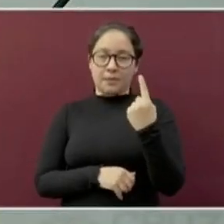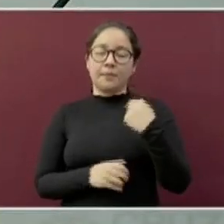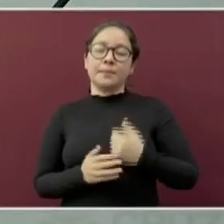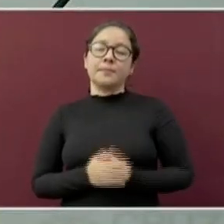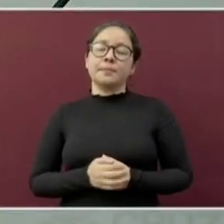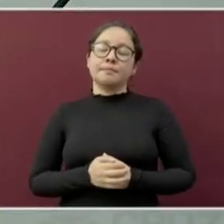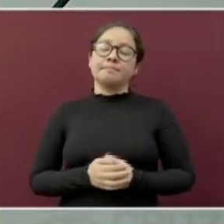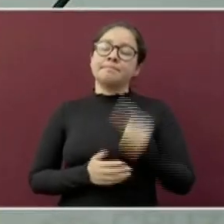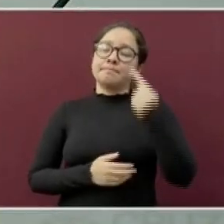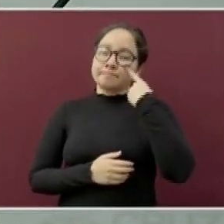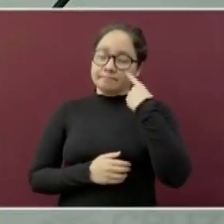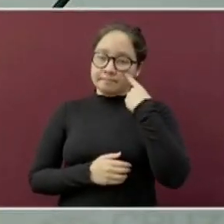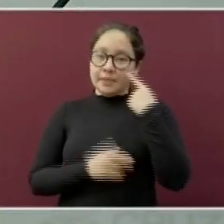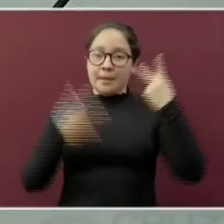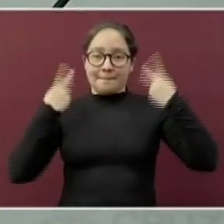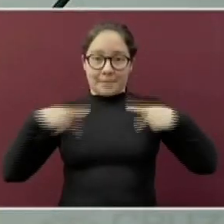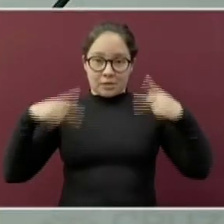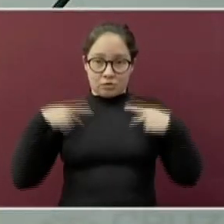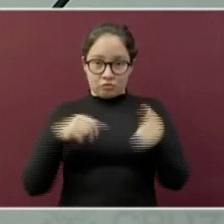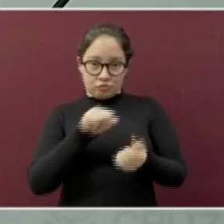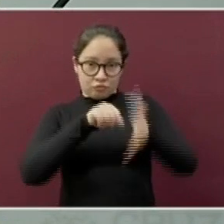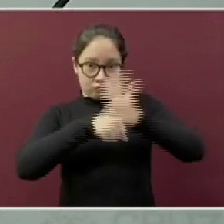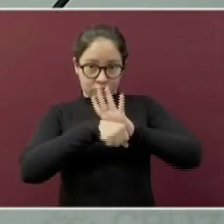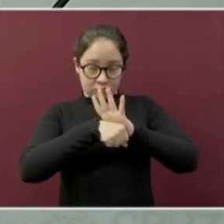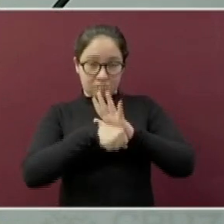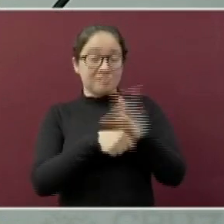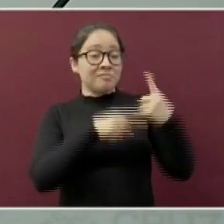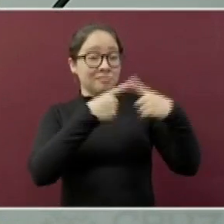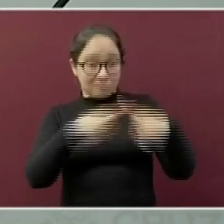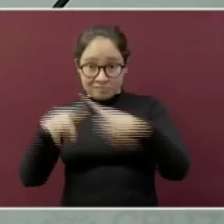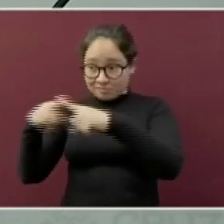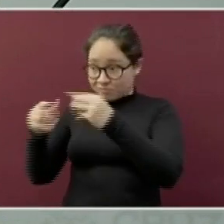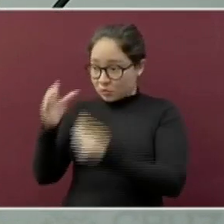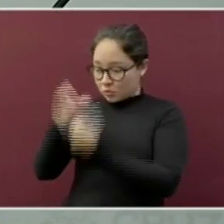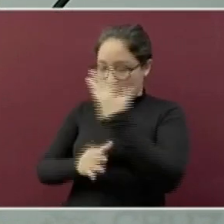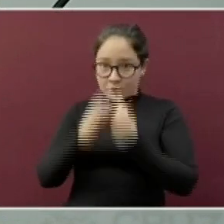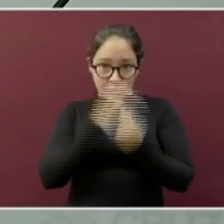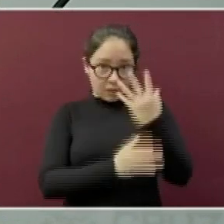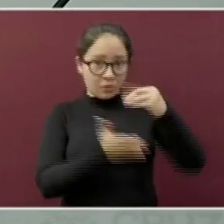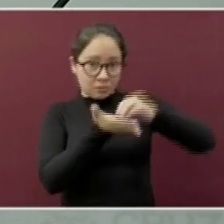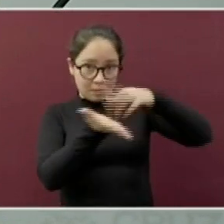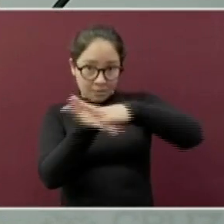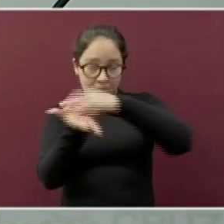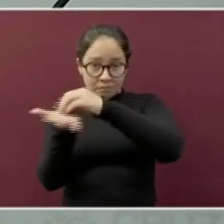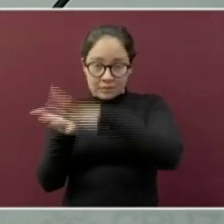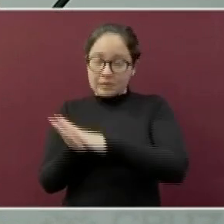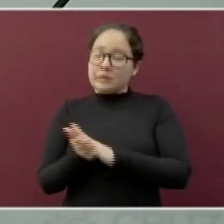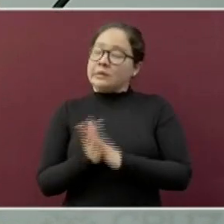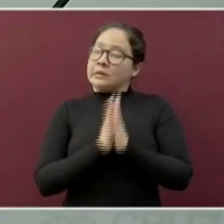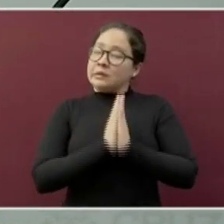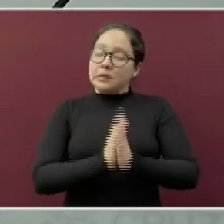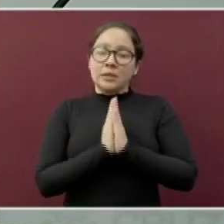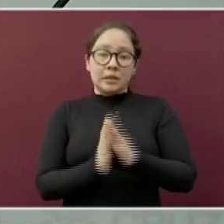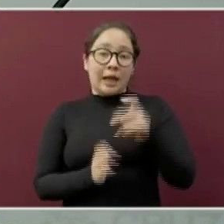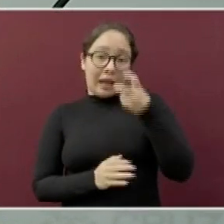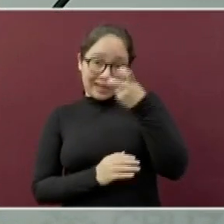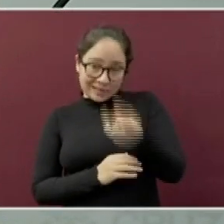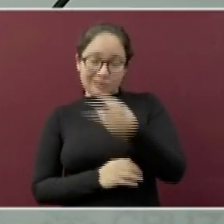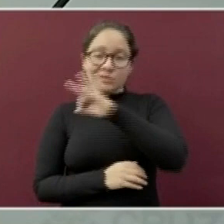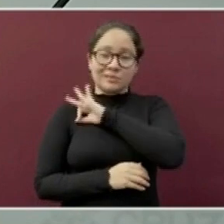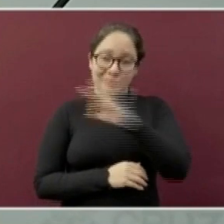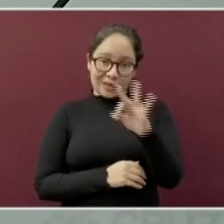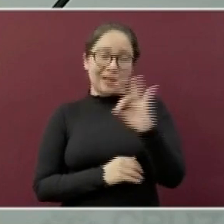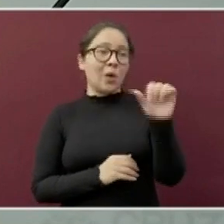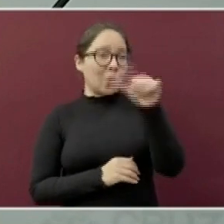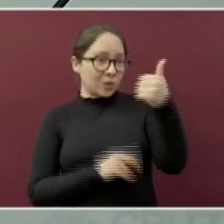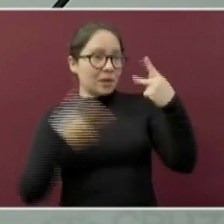pueden dar cuenta, los casos positivos activos continúan presentándose. Y reiteramos, son los que pueden contagiar